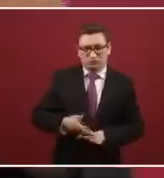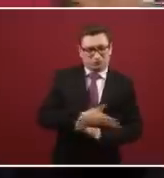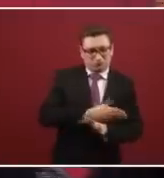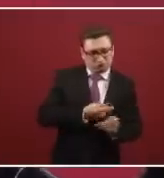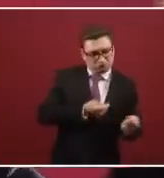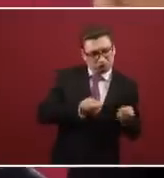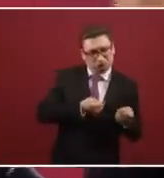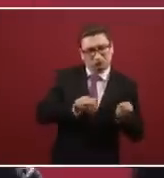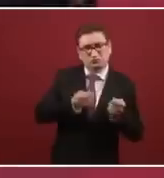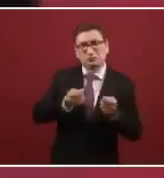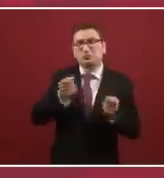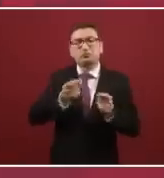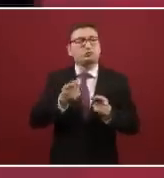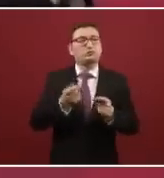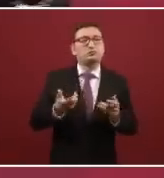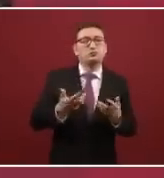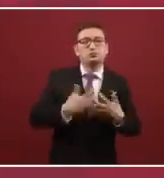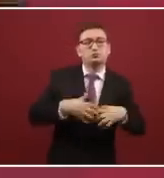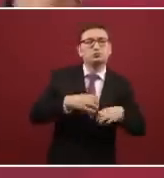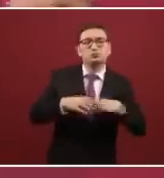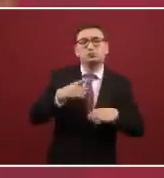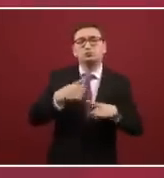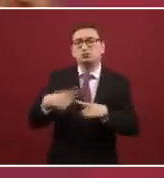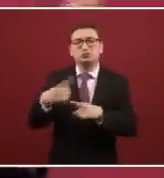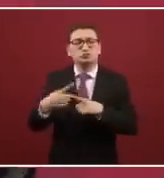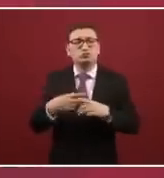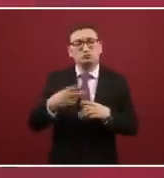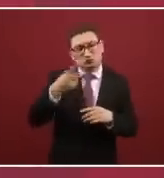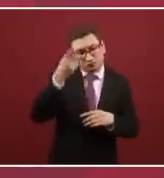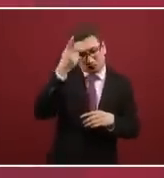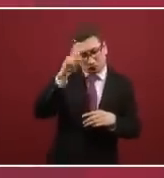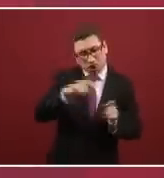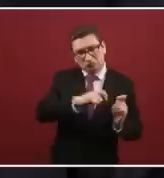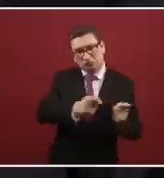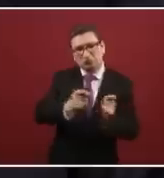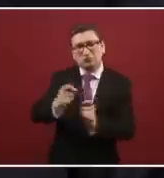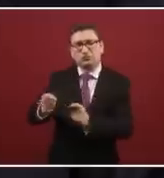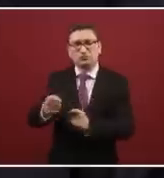No significaban mucho,